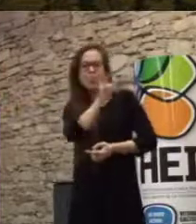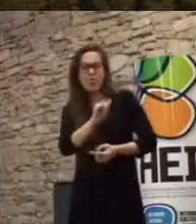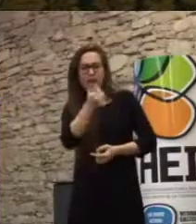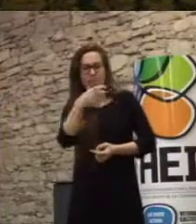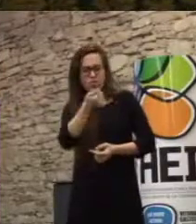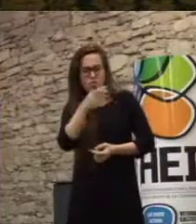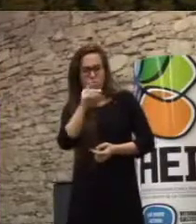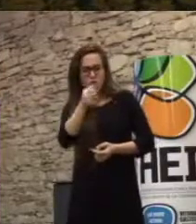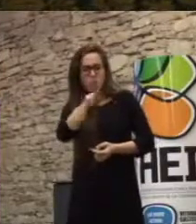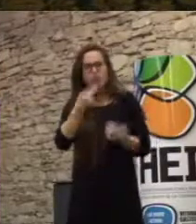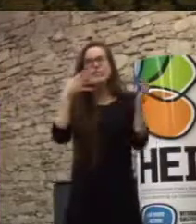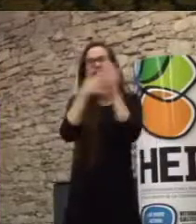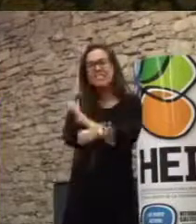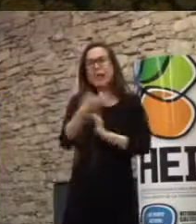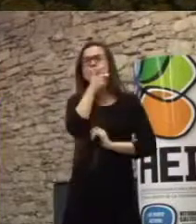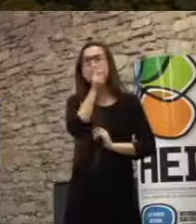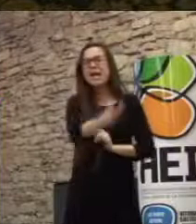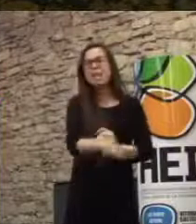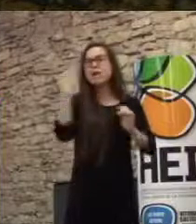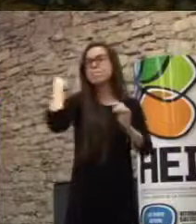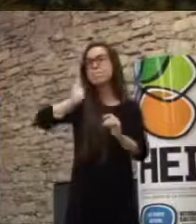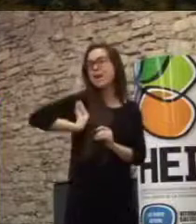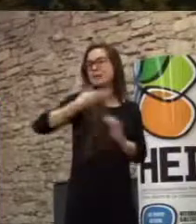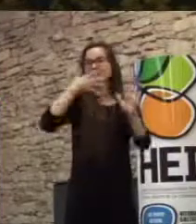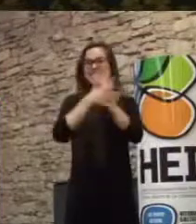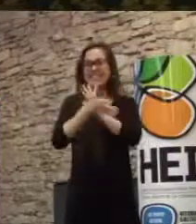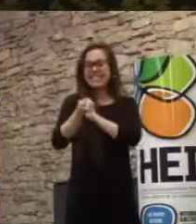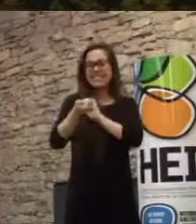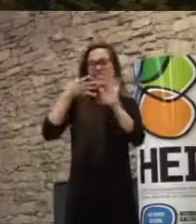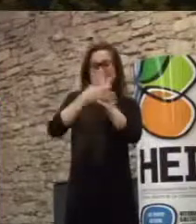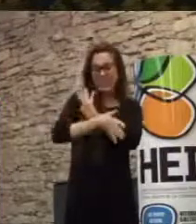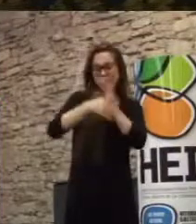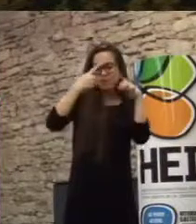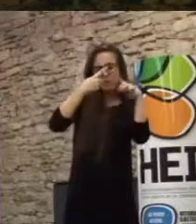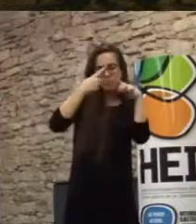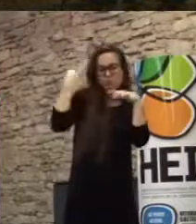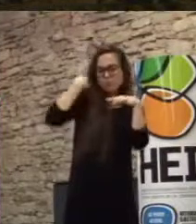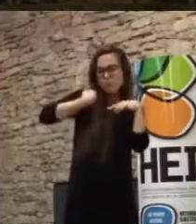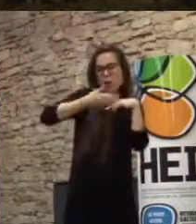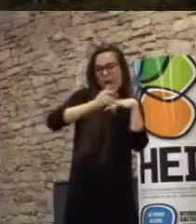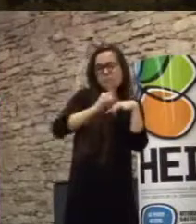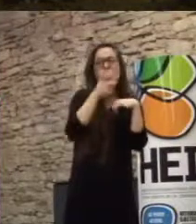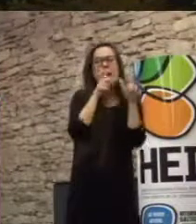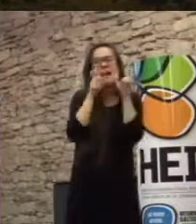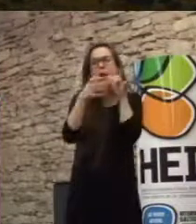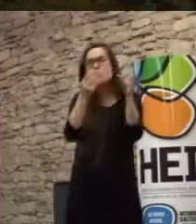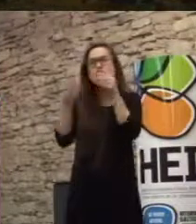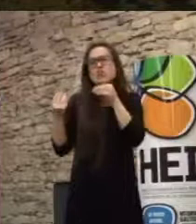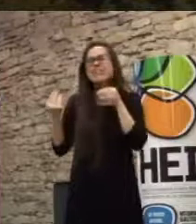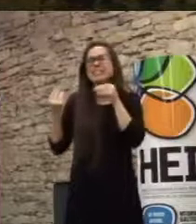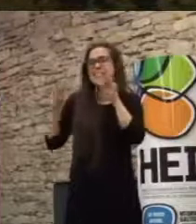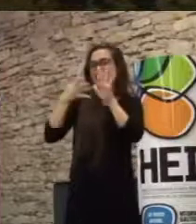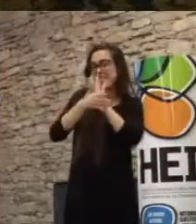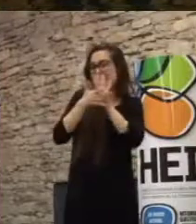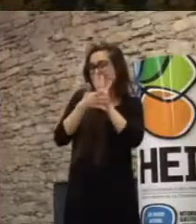significados y yo no puedo saber cuál estás pensando tú por ejemplo vamos a hacer un ejemplo de charlas un momento los ojos